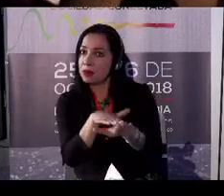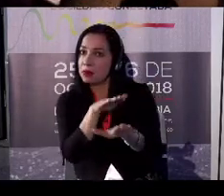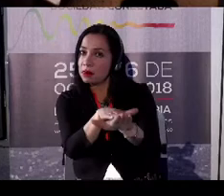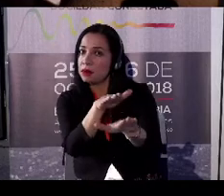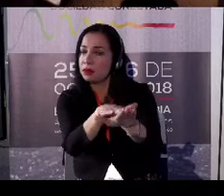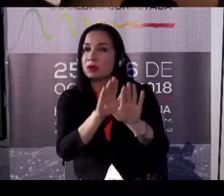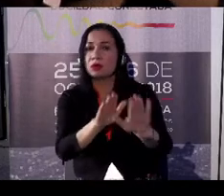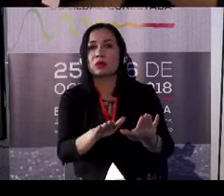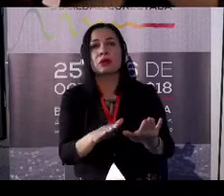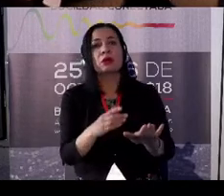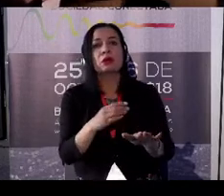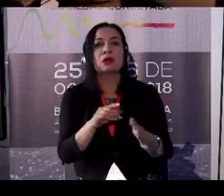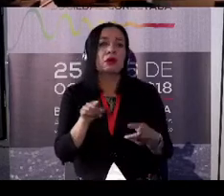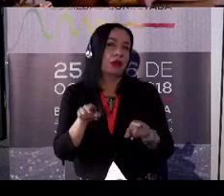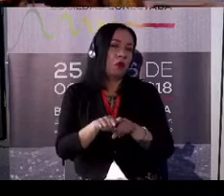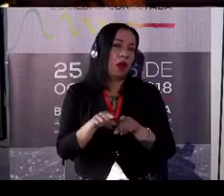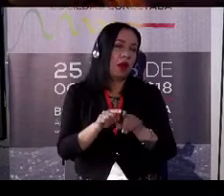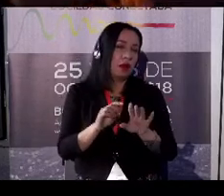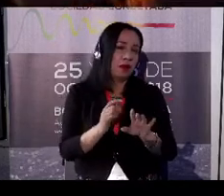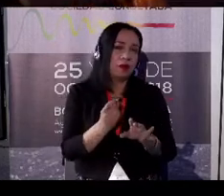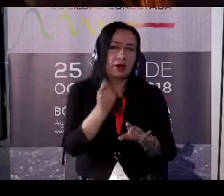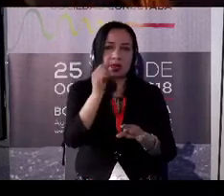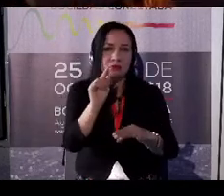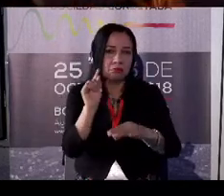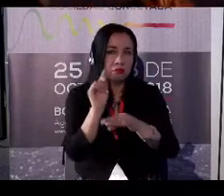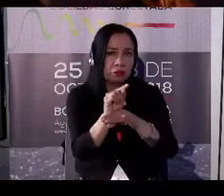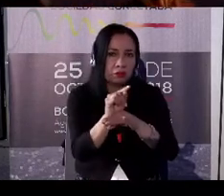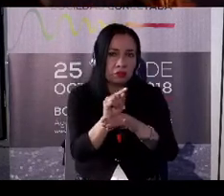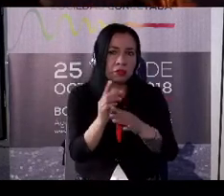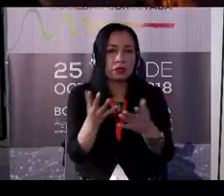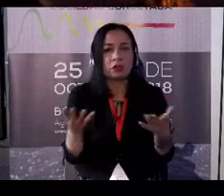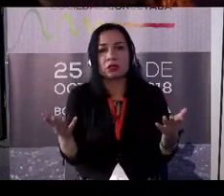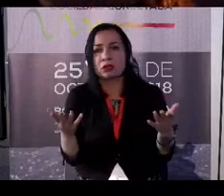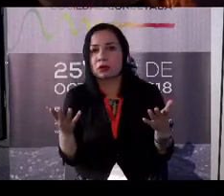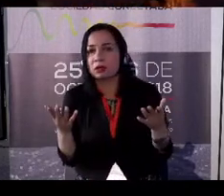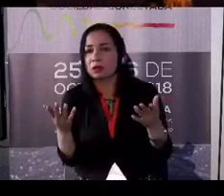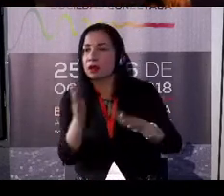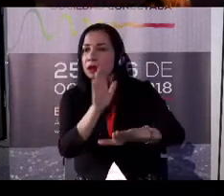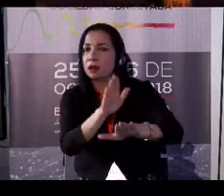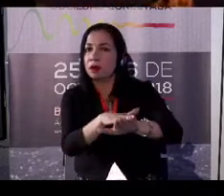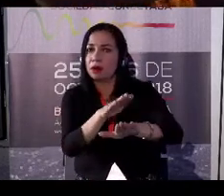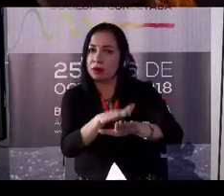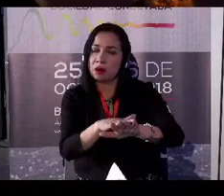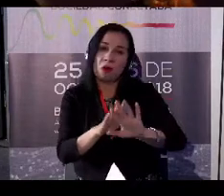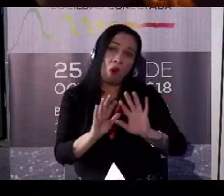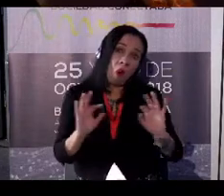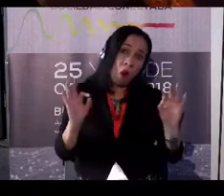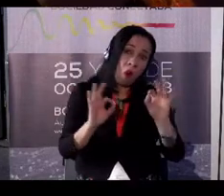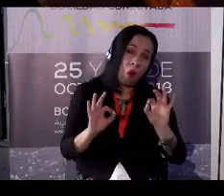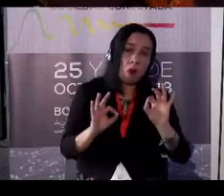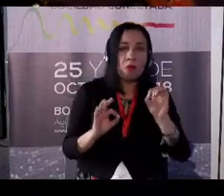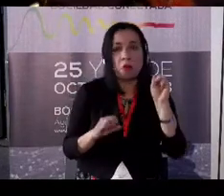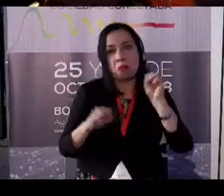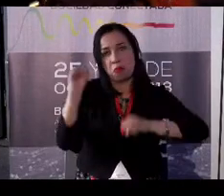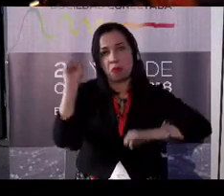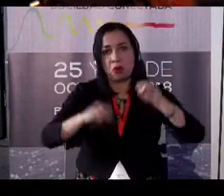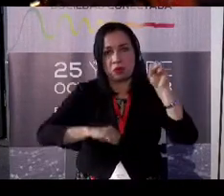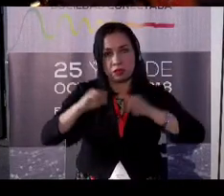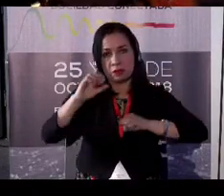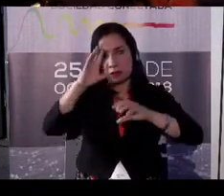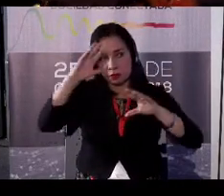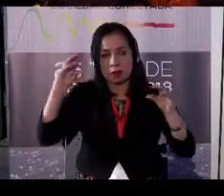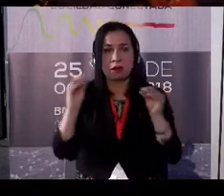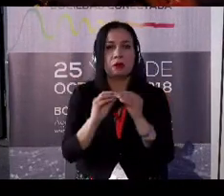fueron señales de retaliación, o fueron señales de posibles pactos que se podrían utilizar, como se